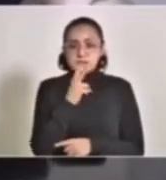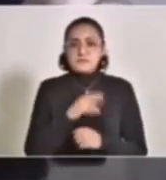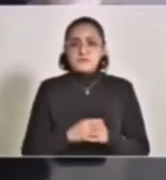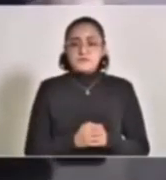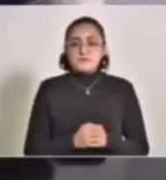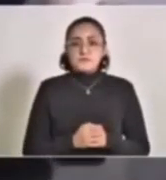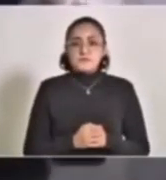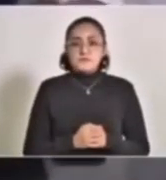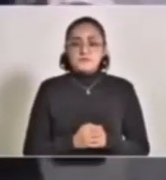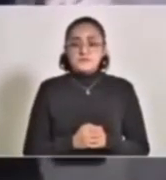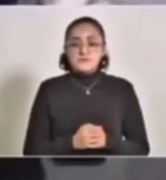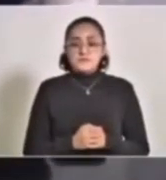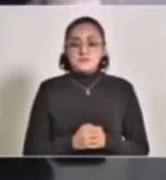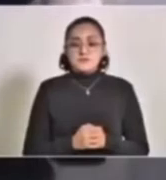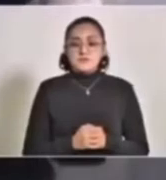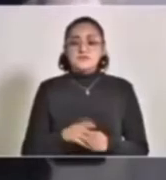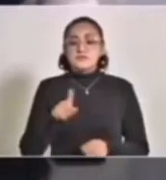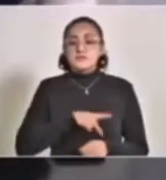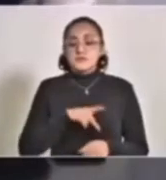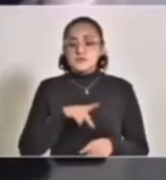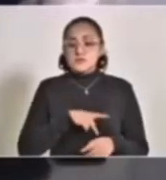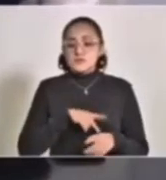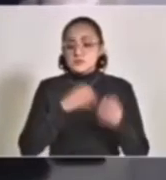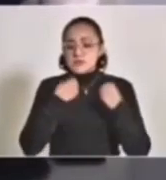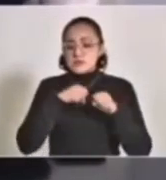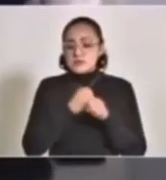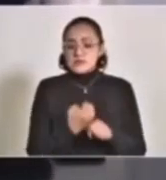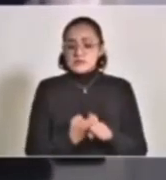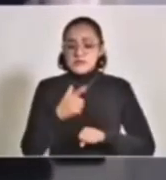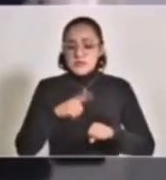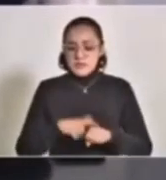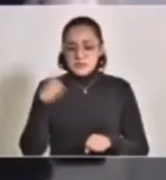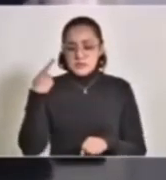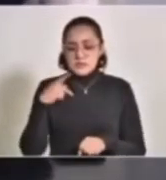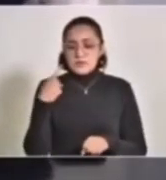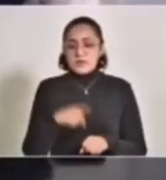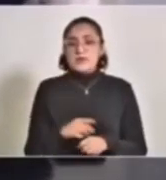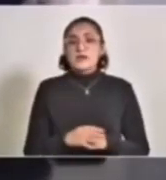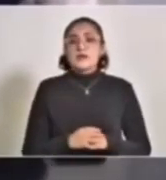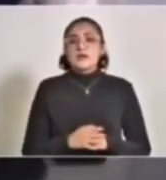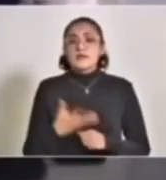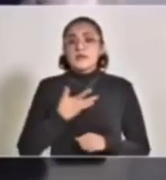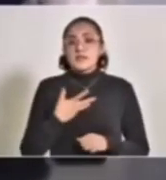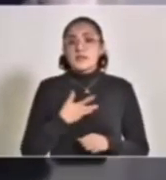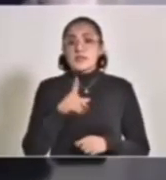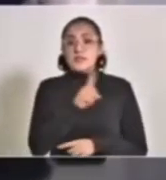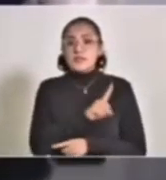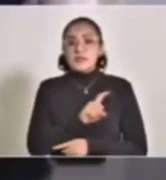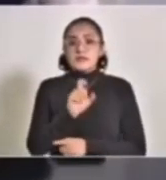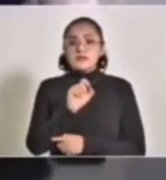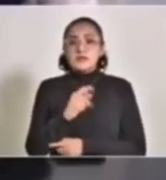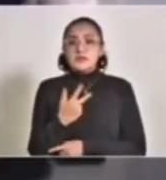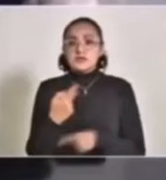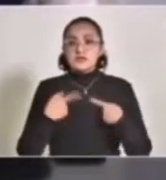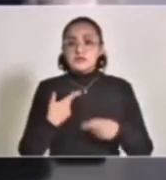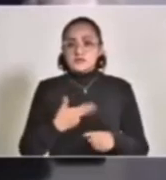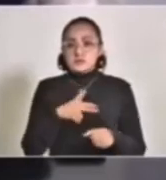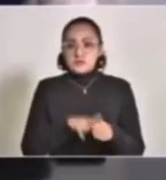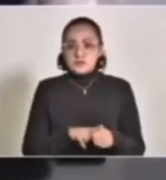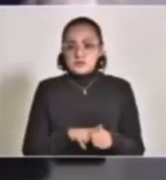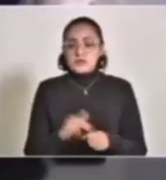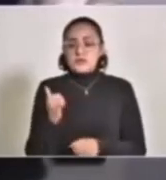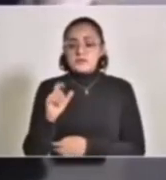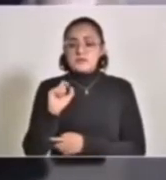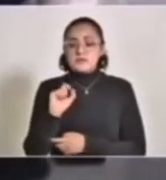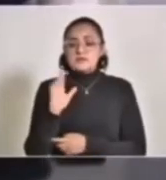asistida. En nuestra red hospitalaria de los servicios de salud del Estado de Puebla tenemos 128 pacientes hospitalizados